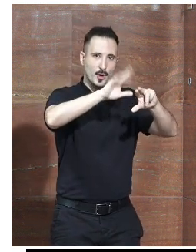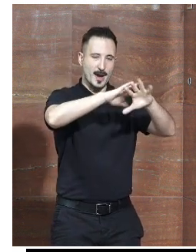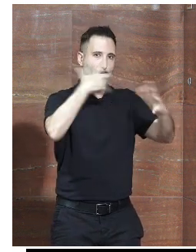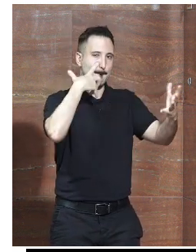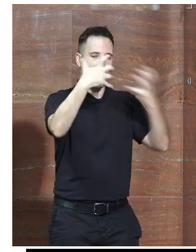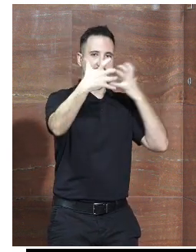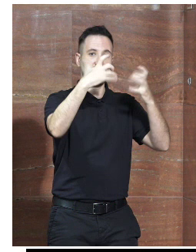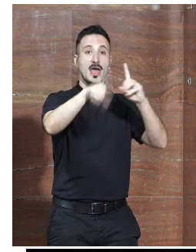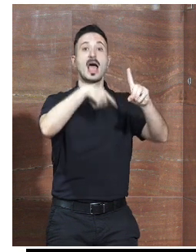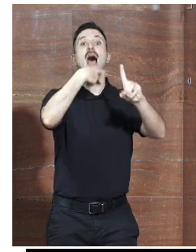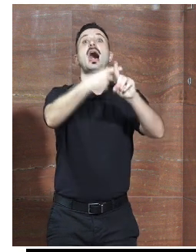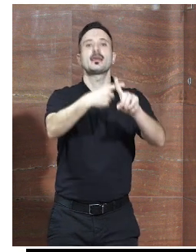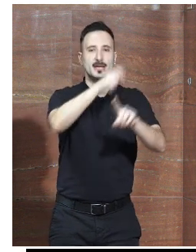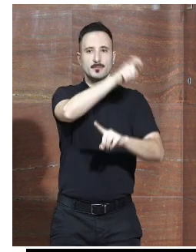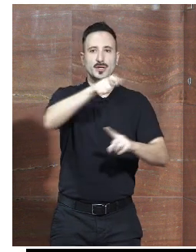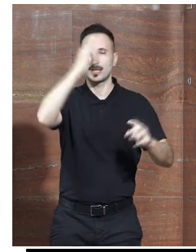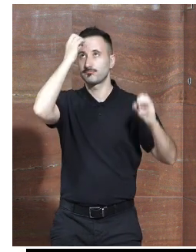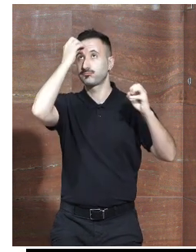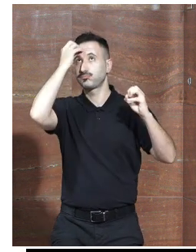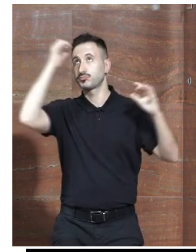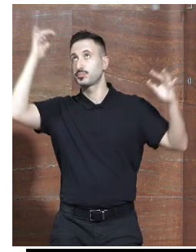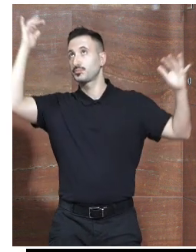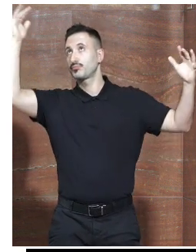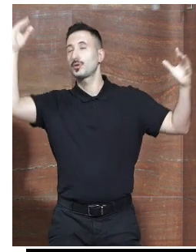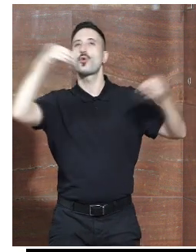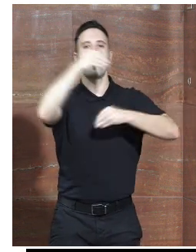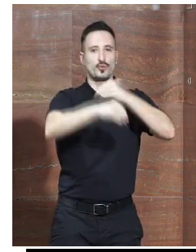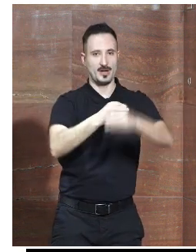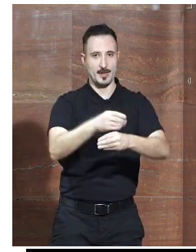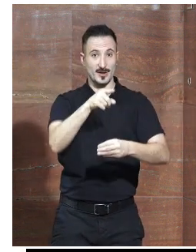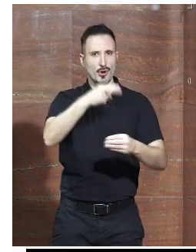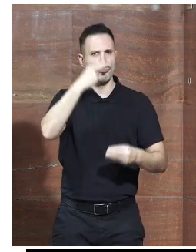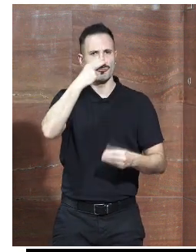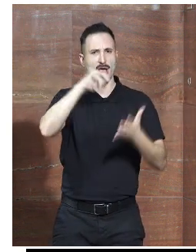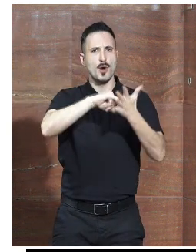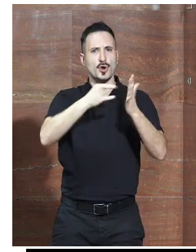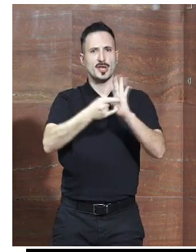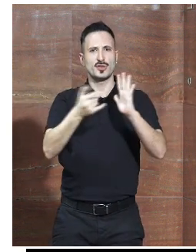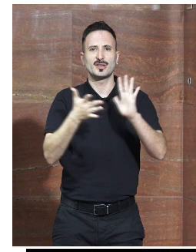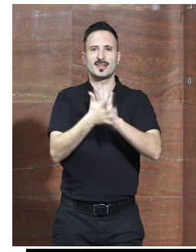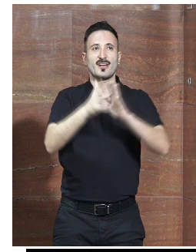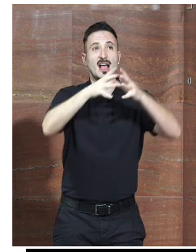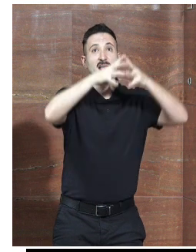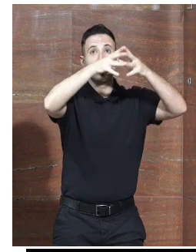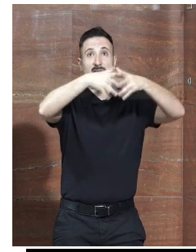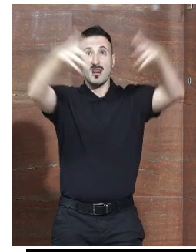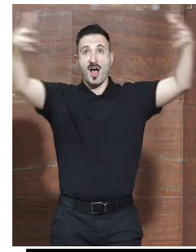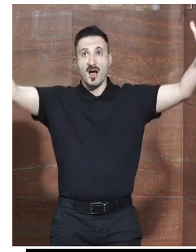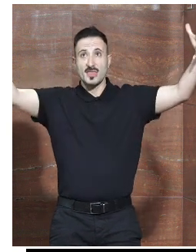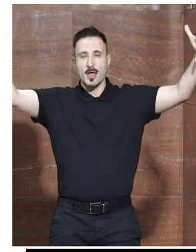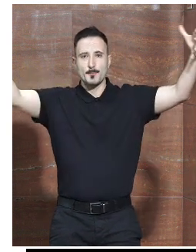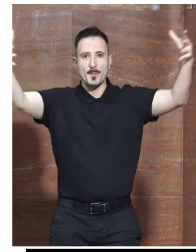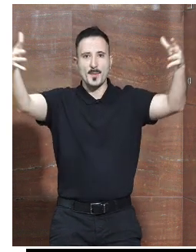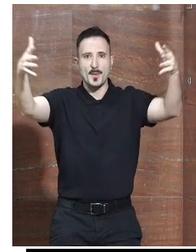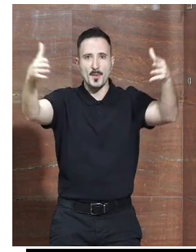imaginario colectivo, que es lo interesante de este proyecto. De una escala global vamos a la escala individual, a la escala